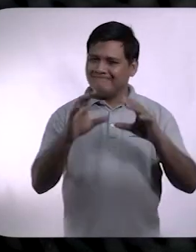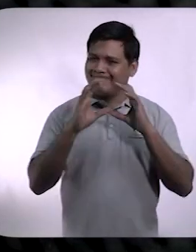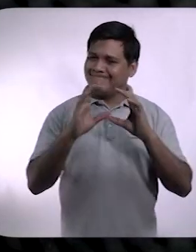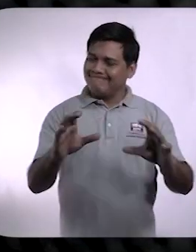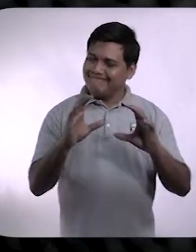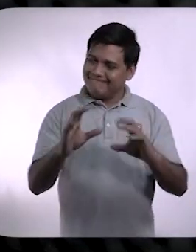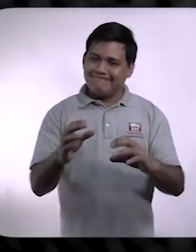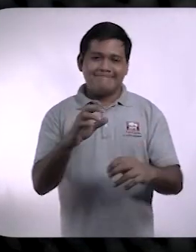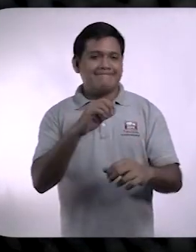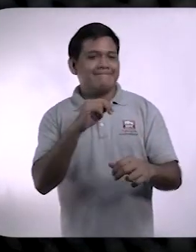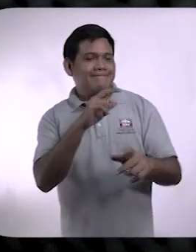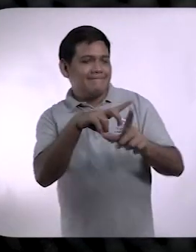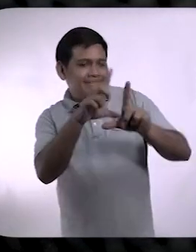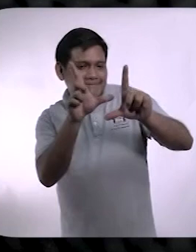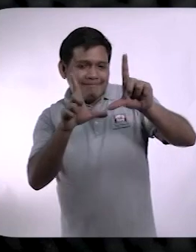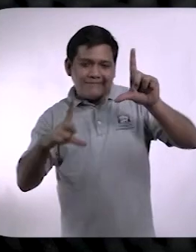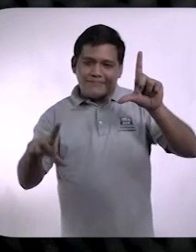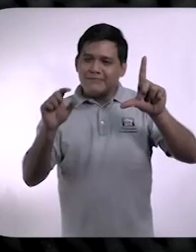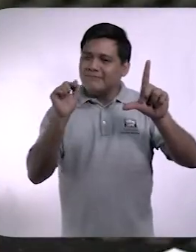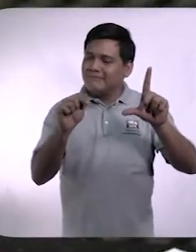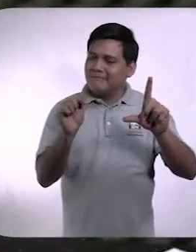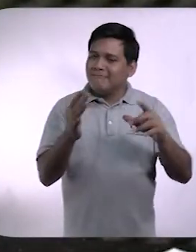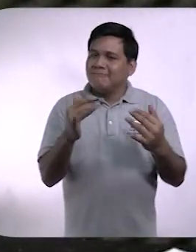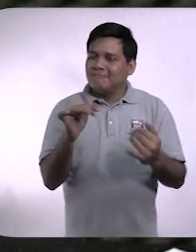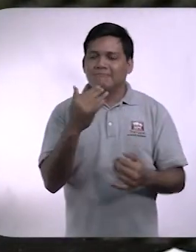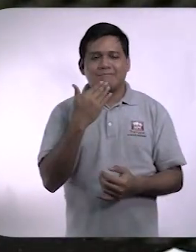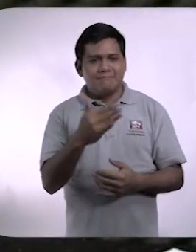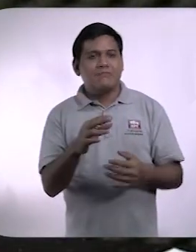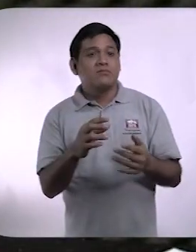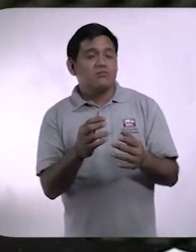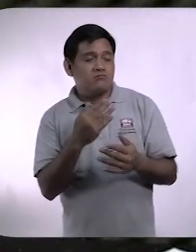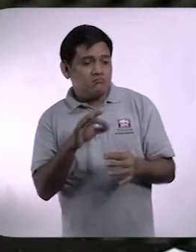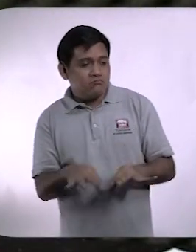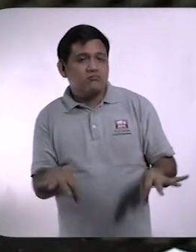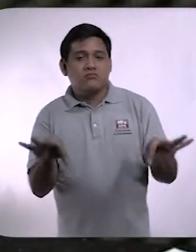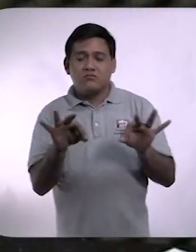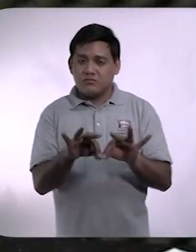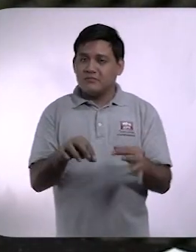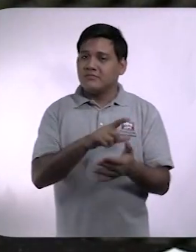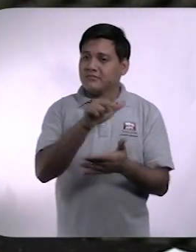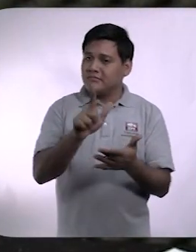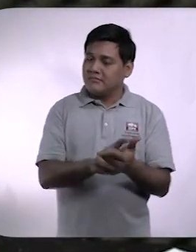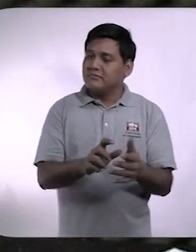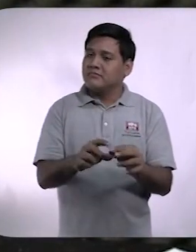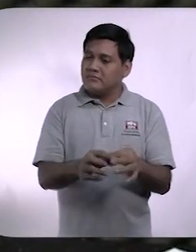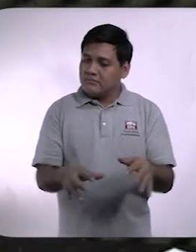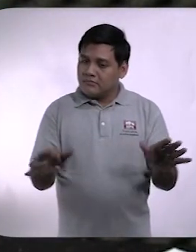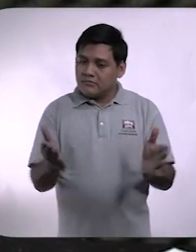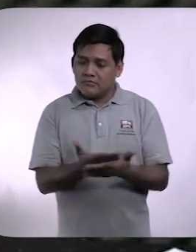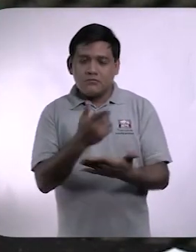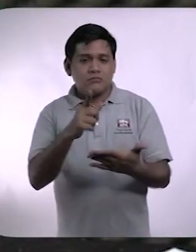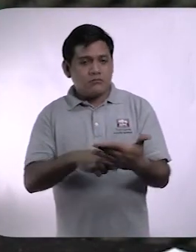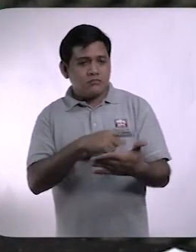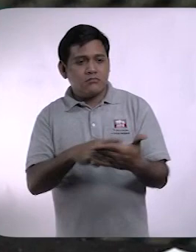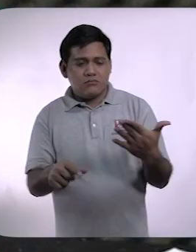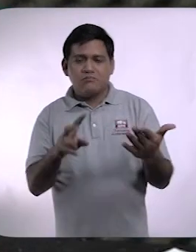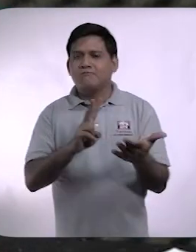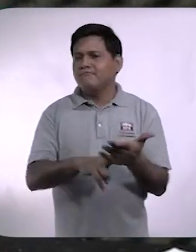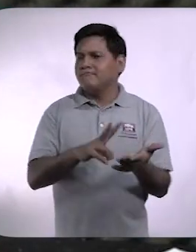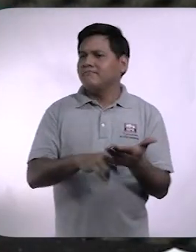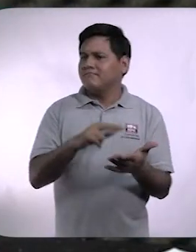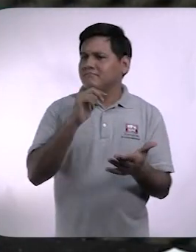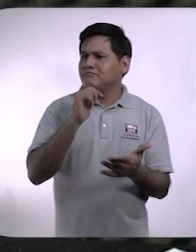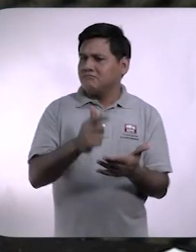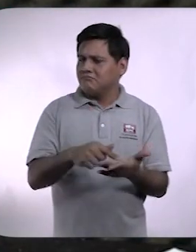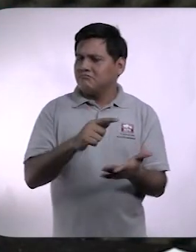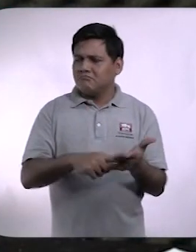país. Así es, tenemos un gran documento, y pues la única manera en que se le puede dar ese valor, que se